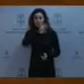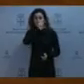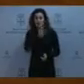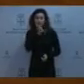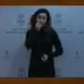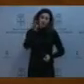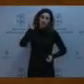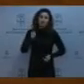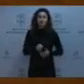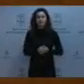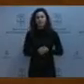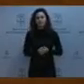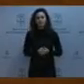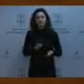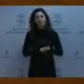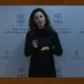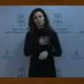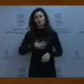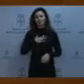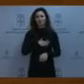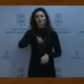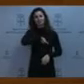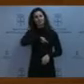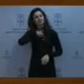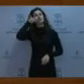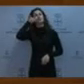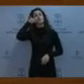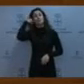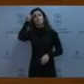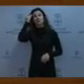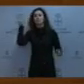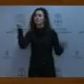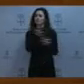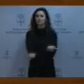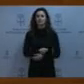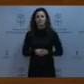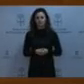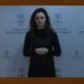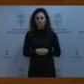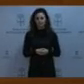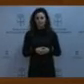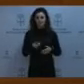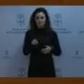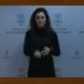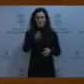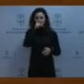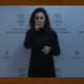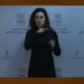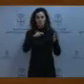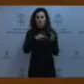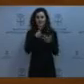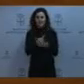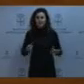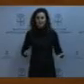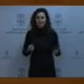que es un ranking para estar satisfecho y orgulloso, yo desde luego creo lo contrario. Y en el año 2016